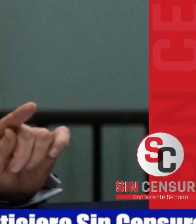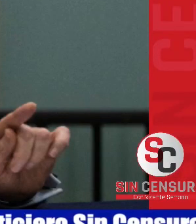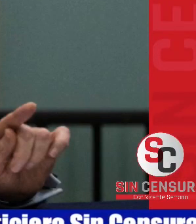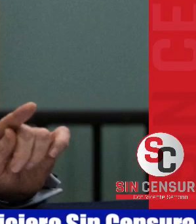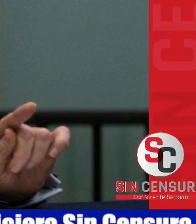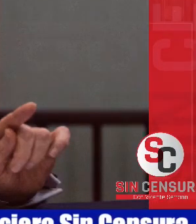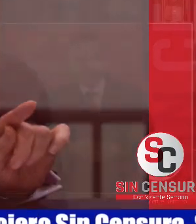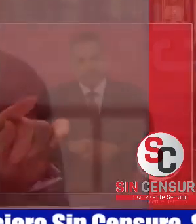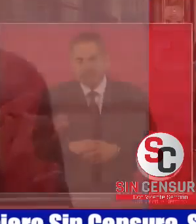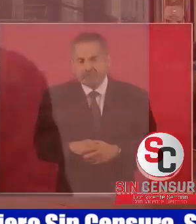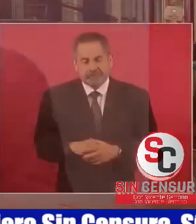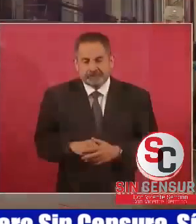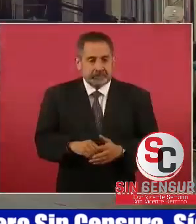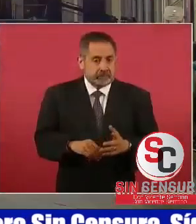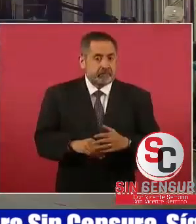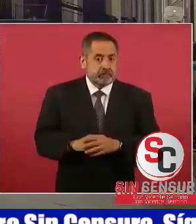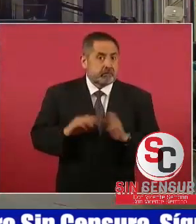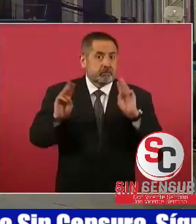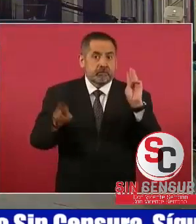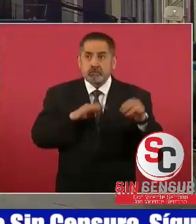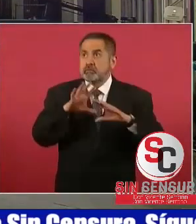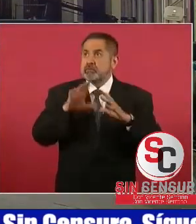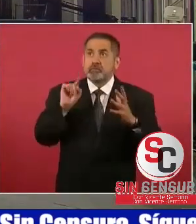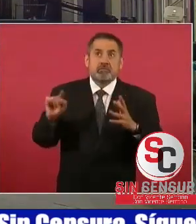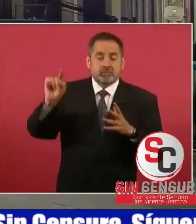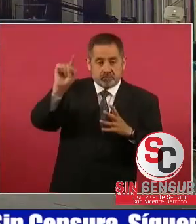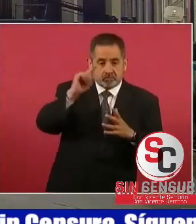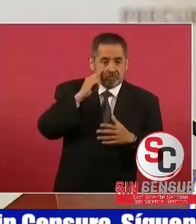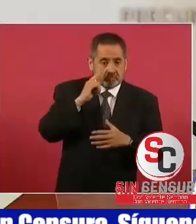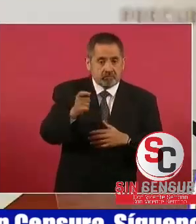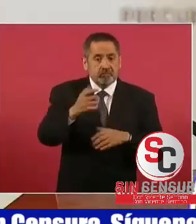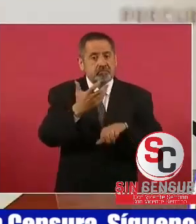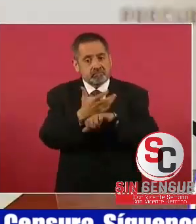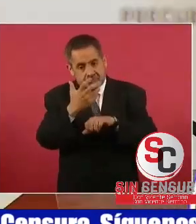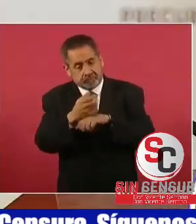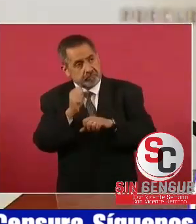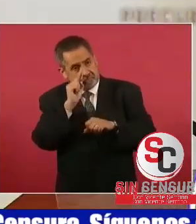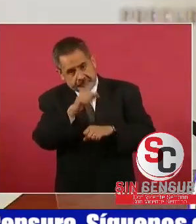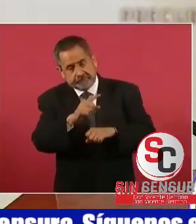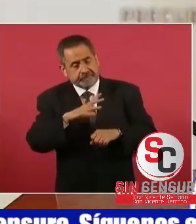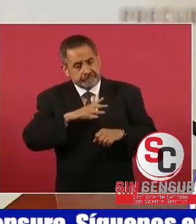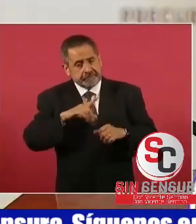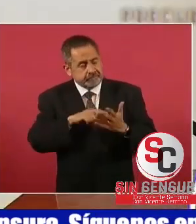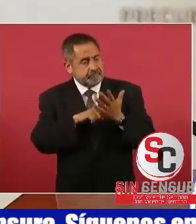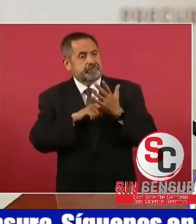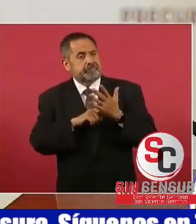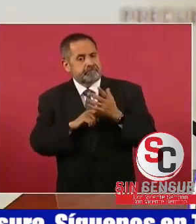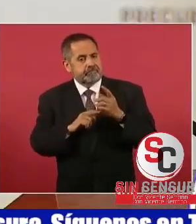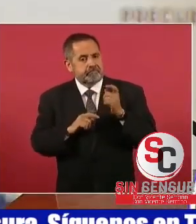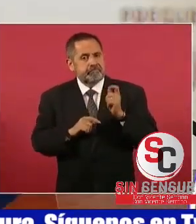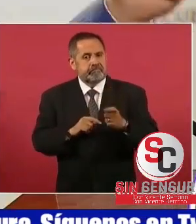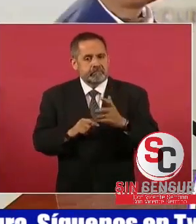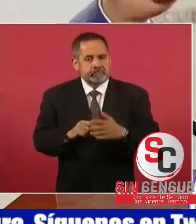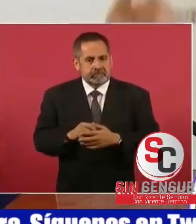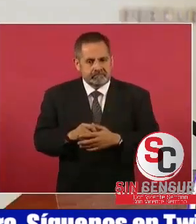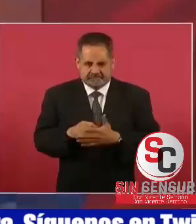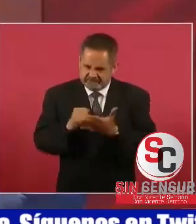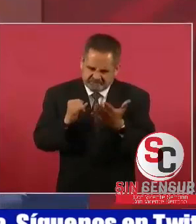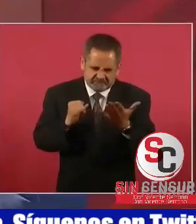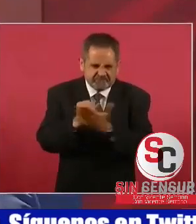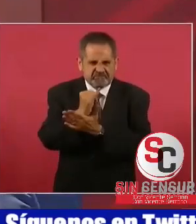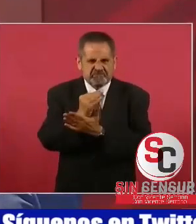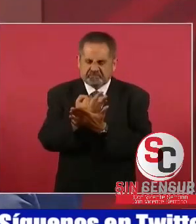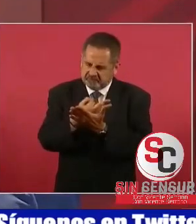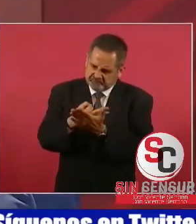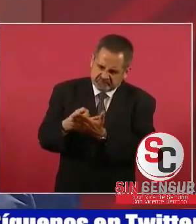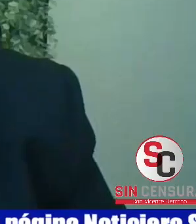¿no? Él hará lo suyo, lo propio por el bien de los mexicanos, y también yo como periodista, en mi reducida trinchera que me toca, pues